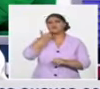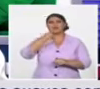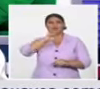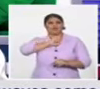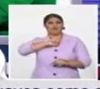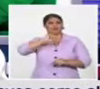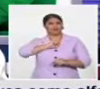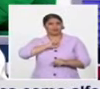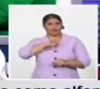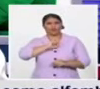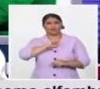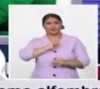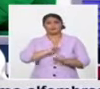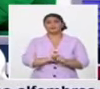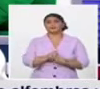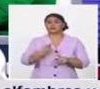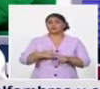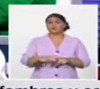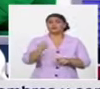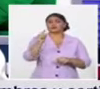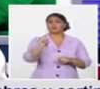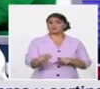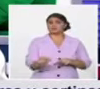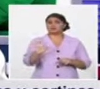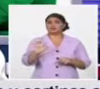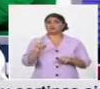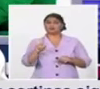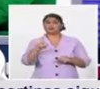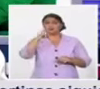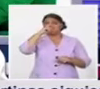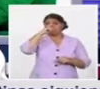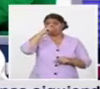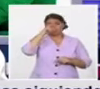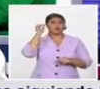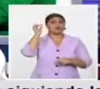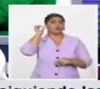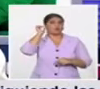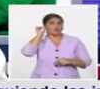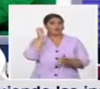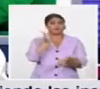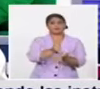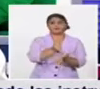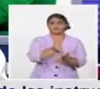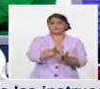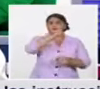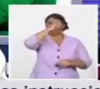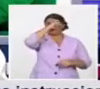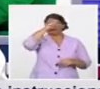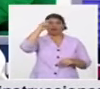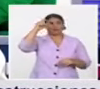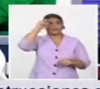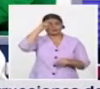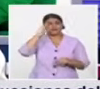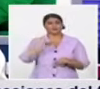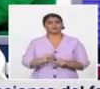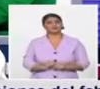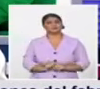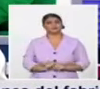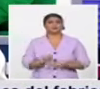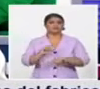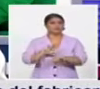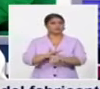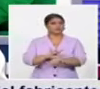edad del municipio Santi Espíritus, en la provincia de Santi Espíritus, con antecedentes de hipertensión arterial